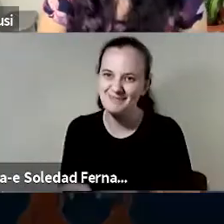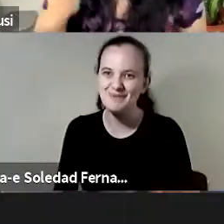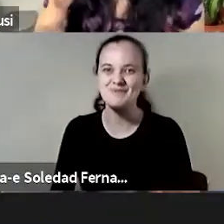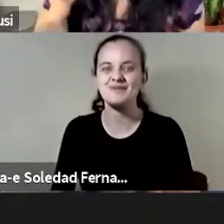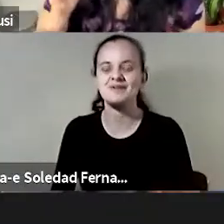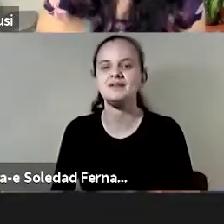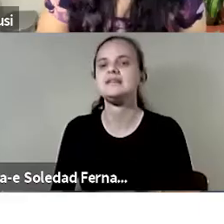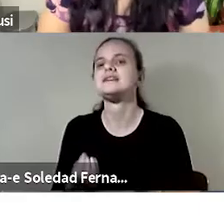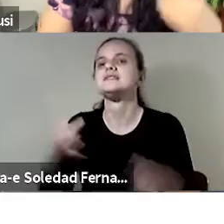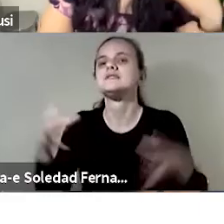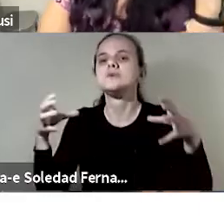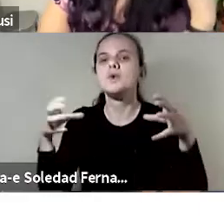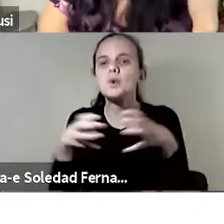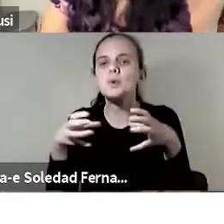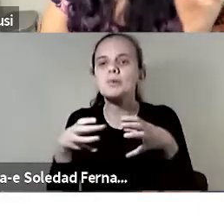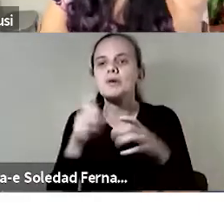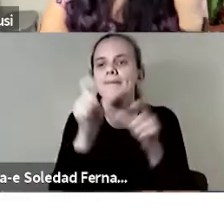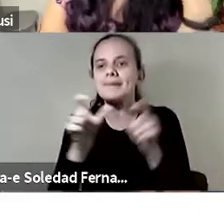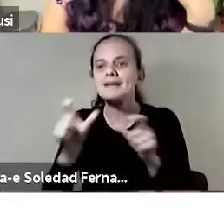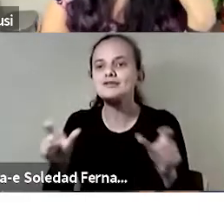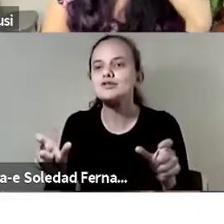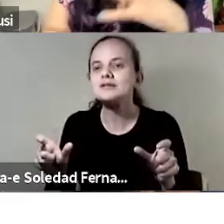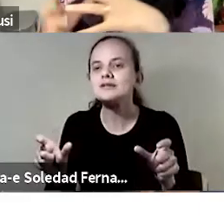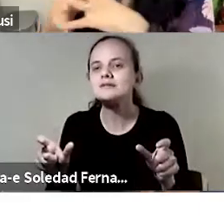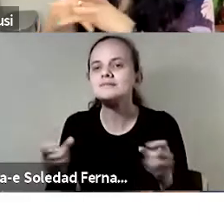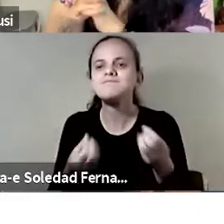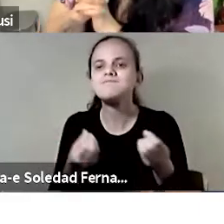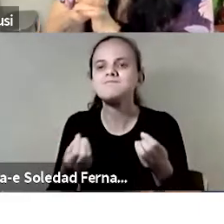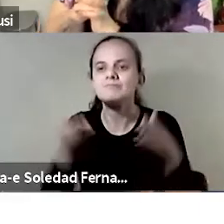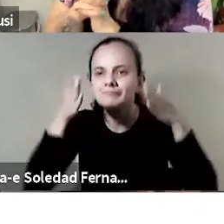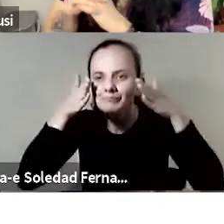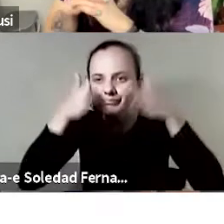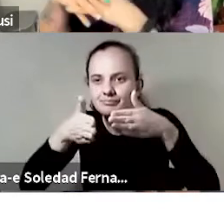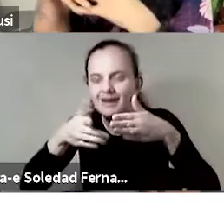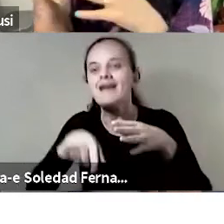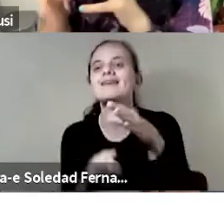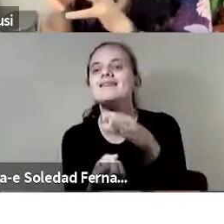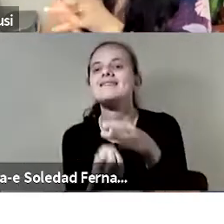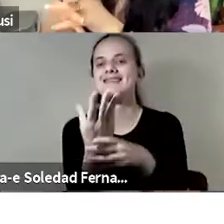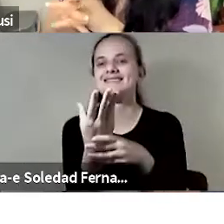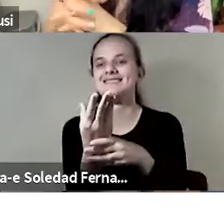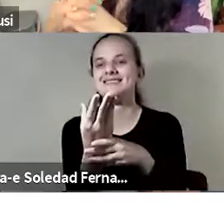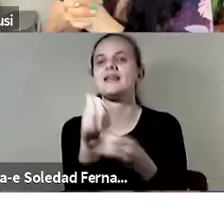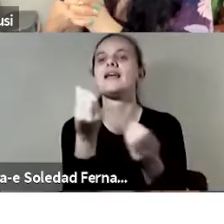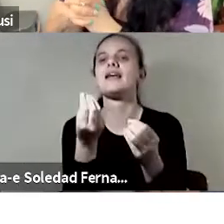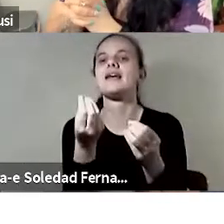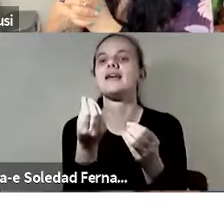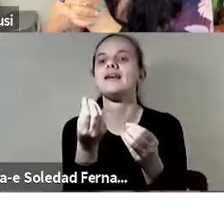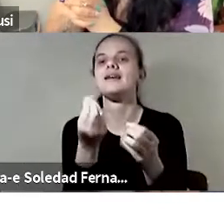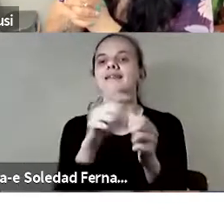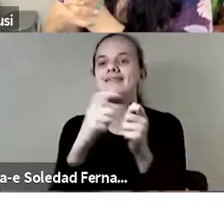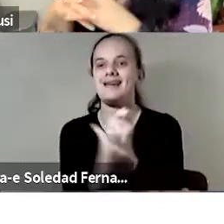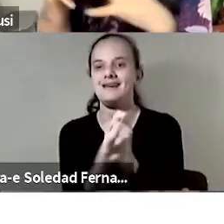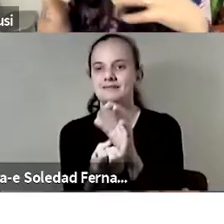¿Y por qué es importante que sepamos qué es la W3C? Bueno, es un consorcio, es un comité, es un grupo de personas que se